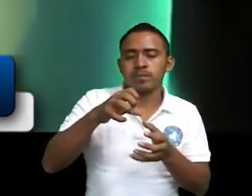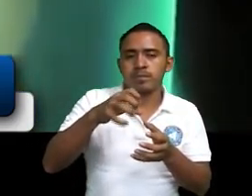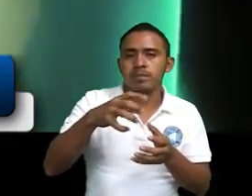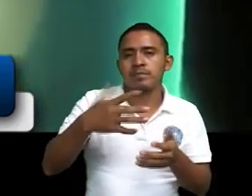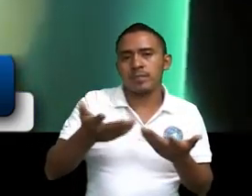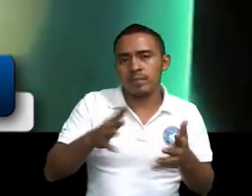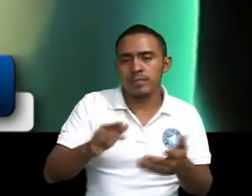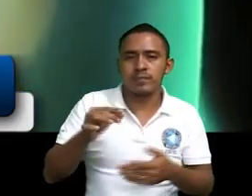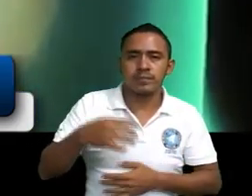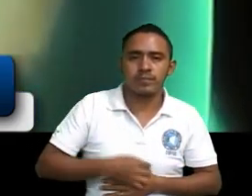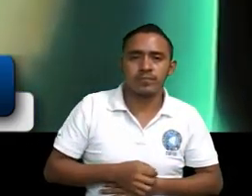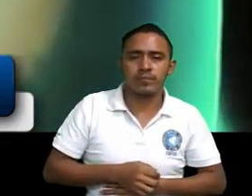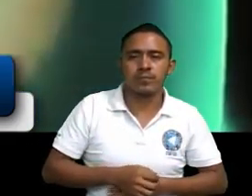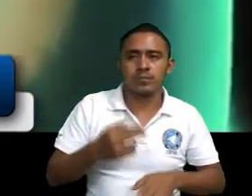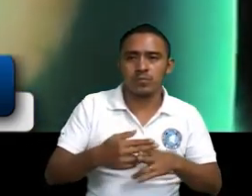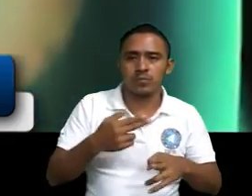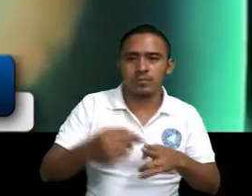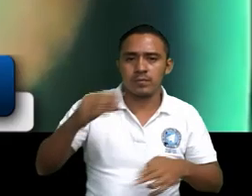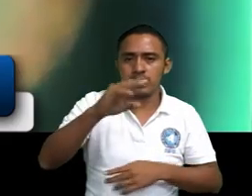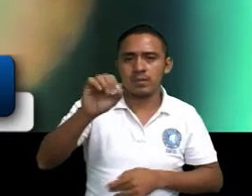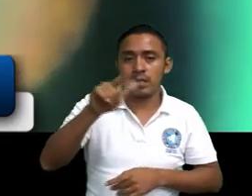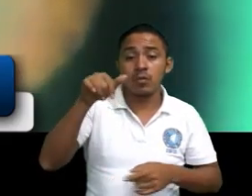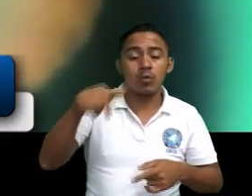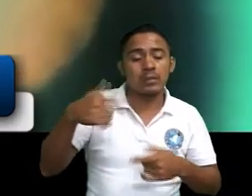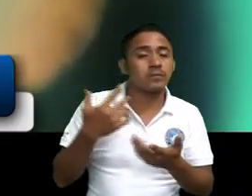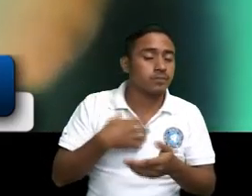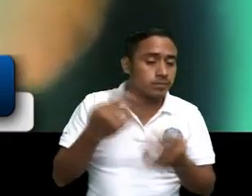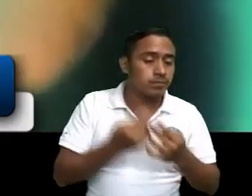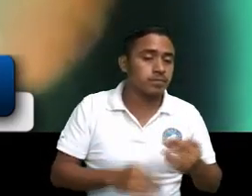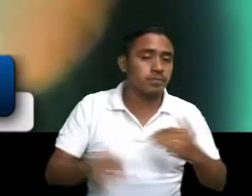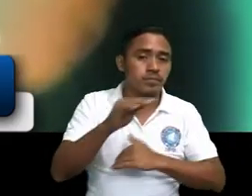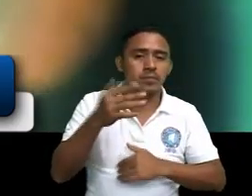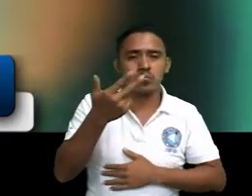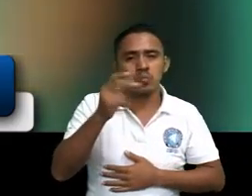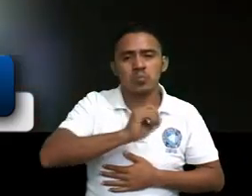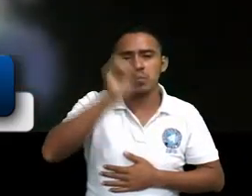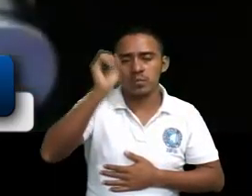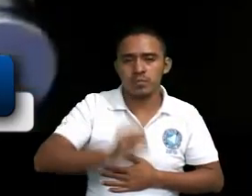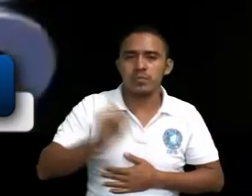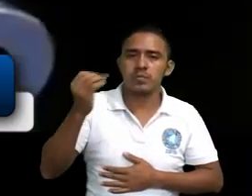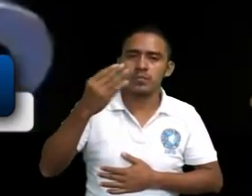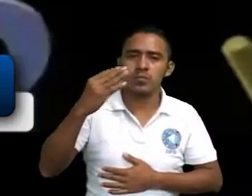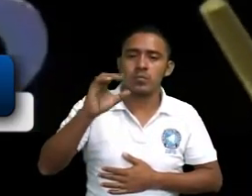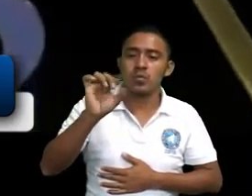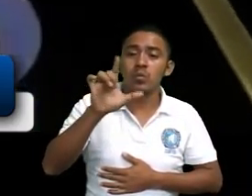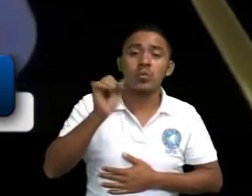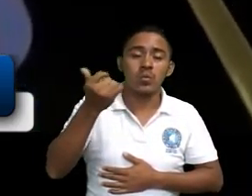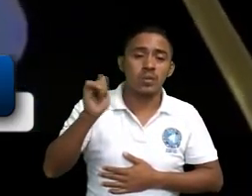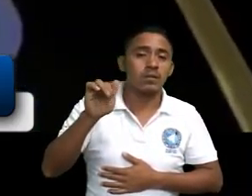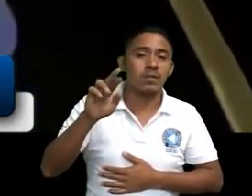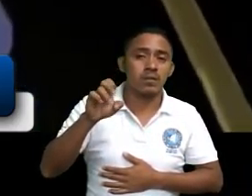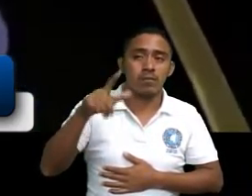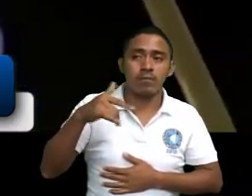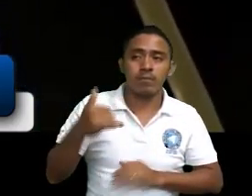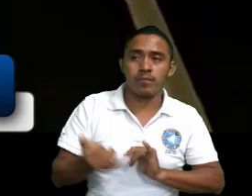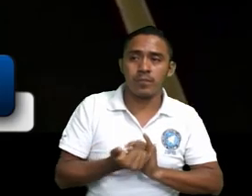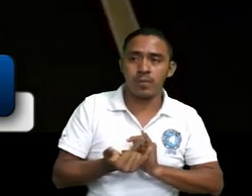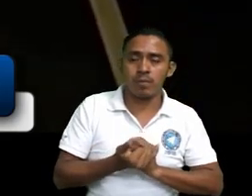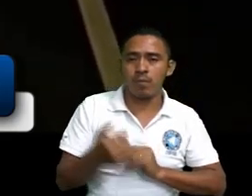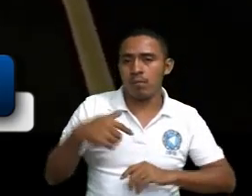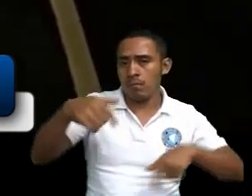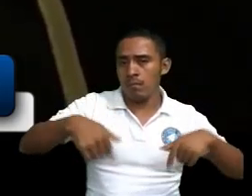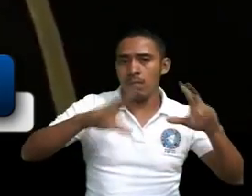formar normalmente un cálculo. ¿Son los más comunes? Son los más comunes, cerca del 80% de los cálculos biliares son de colesterol. ¿Igual eso sucede en nuestro